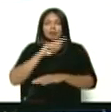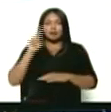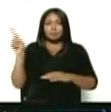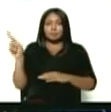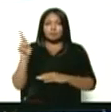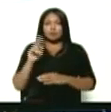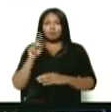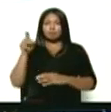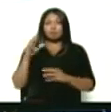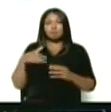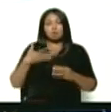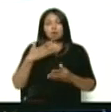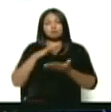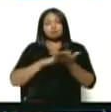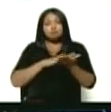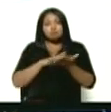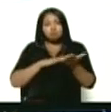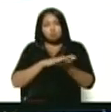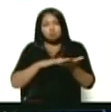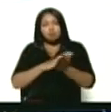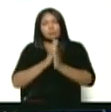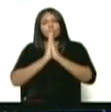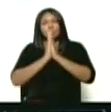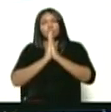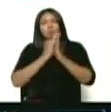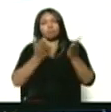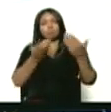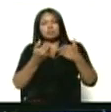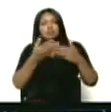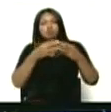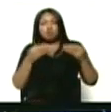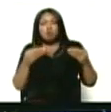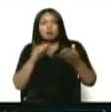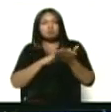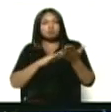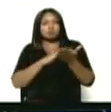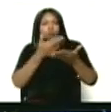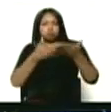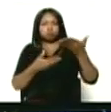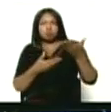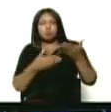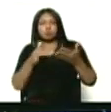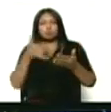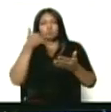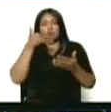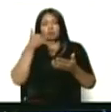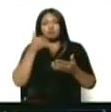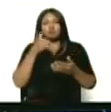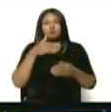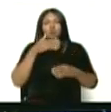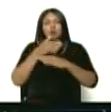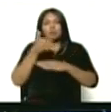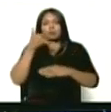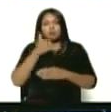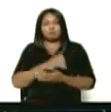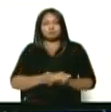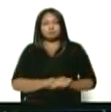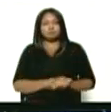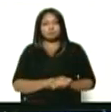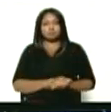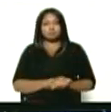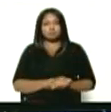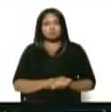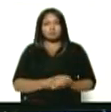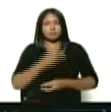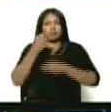paren una solución. Si hay varias opciones, me las mandan todas. Yo voy a llamar, cuando ustedes estén reunidos con la vicepresidenta, yo voy a llamar para